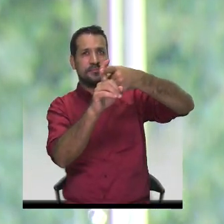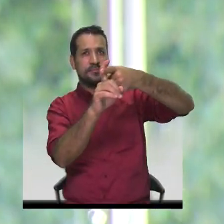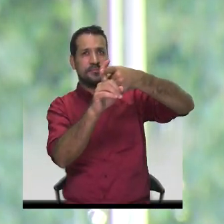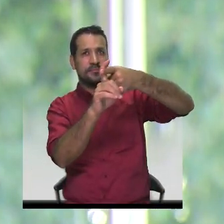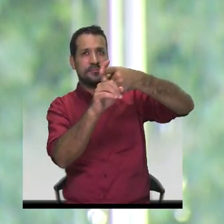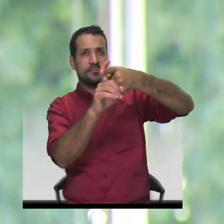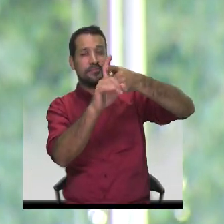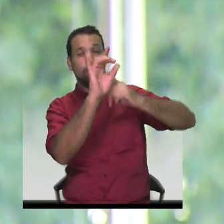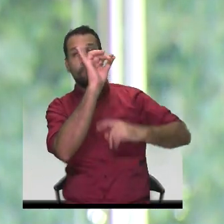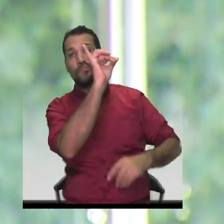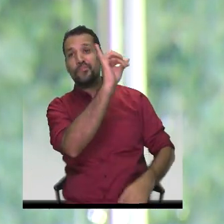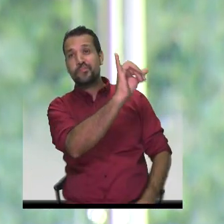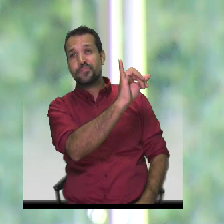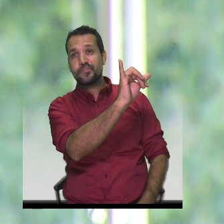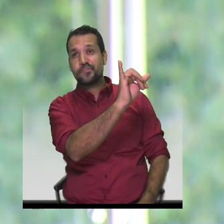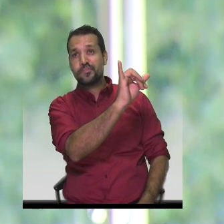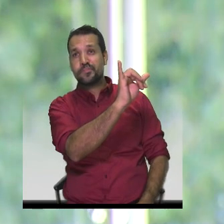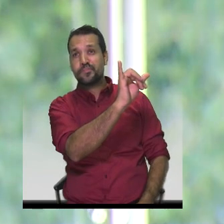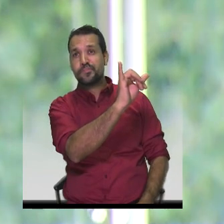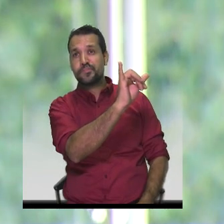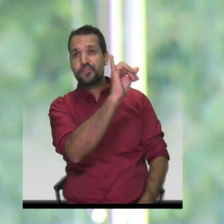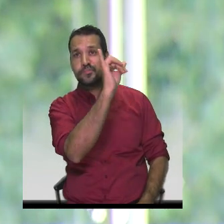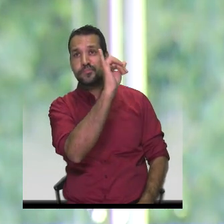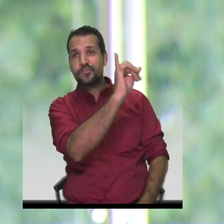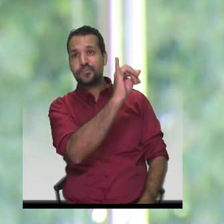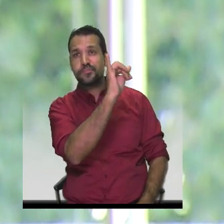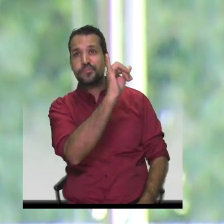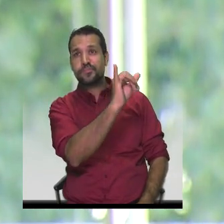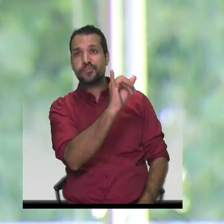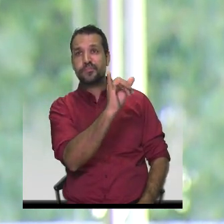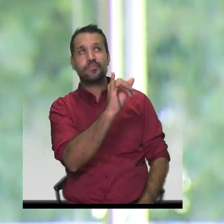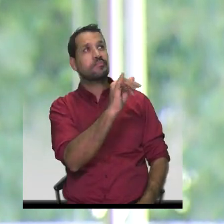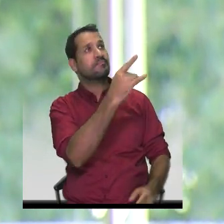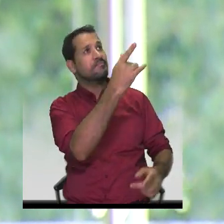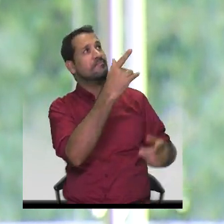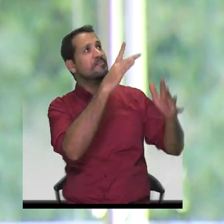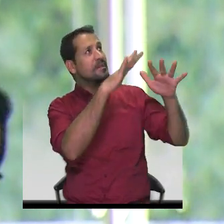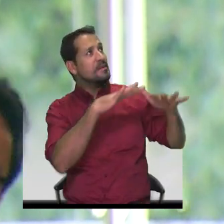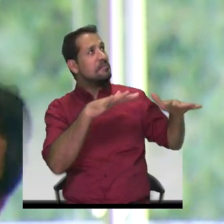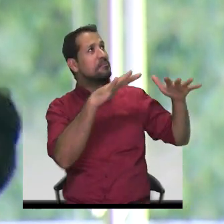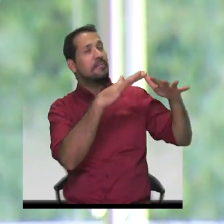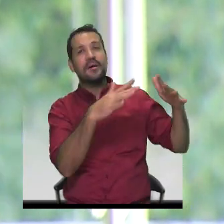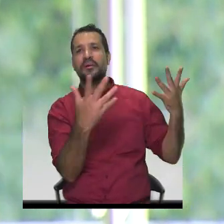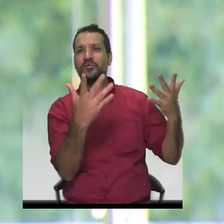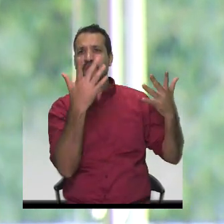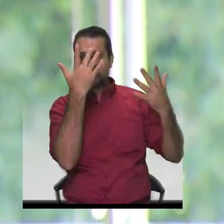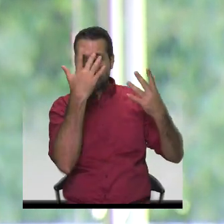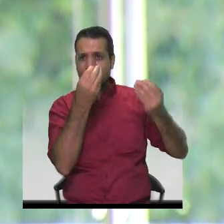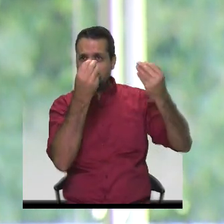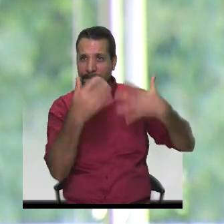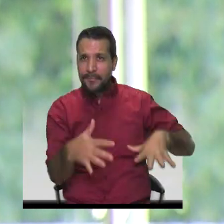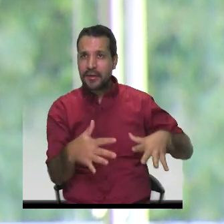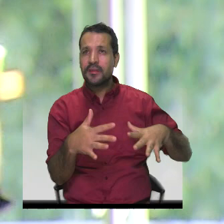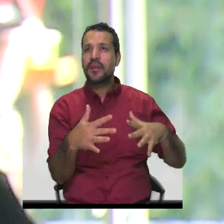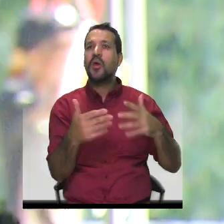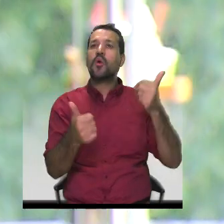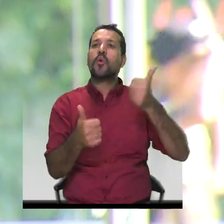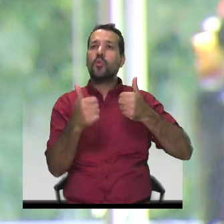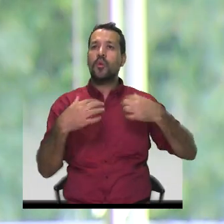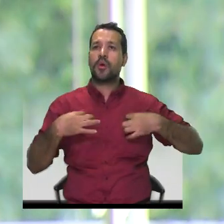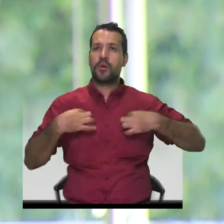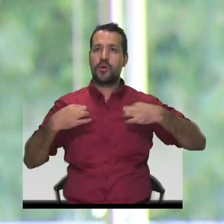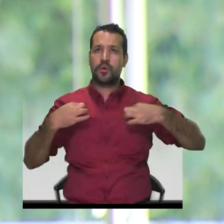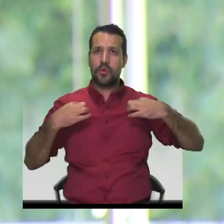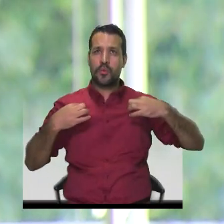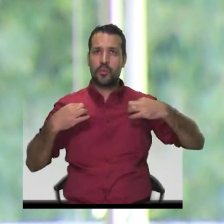Eso es un desperdicio energético tremendo, un desperdicio de espacio. ¿Y por qué sucede eso? ¿Cuáles son las prendas? Pues, ¿por qué vuelve uno